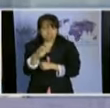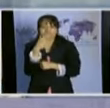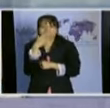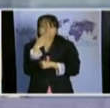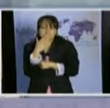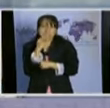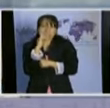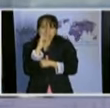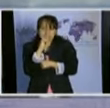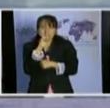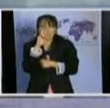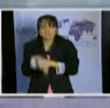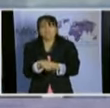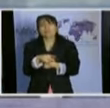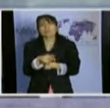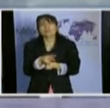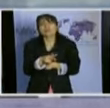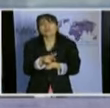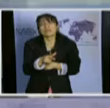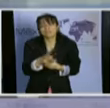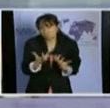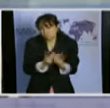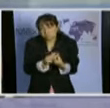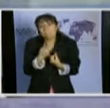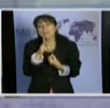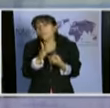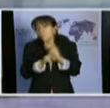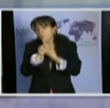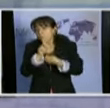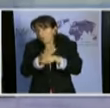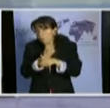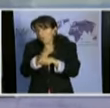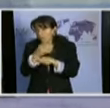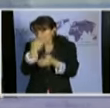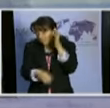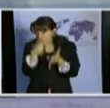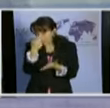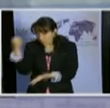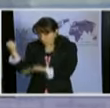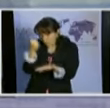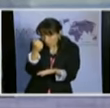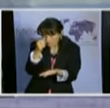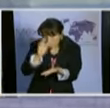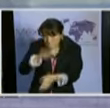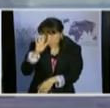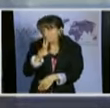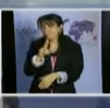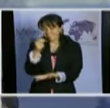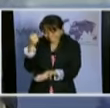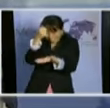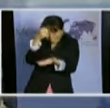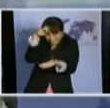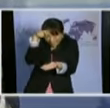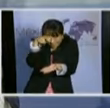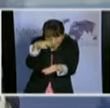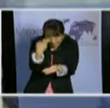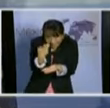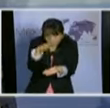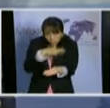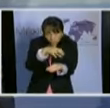un problema de más recursos, sino hay que eficientar el uso de los recursos que ya actualmente se destinan a los programas